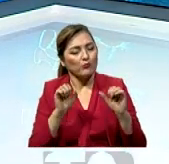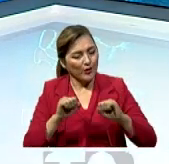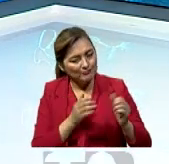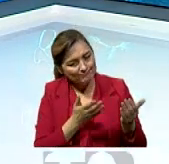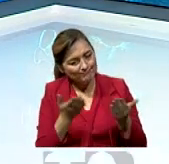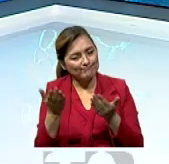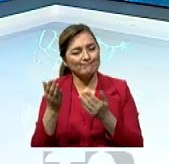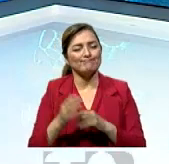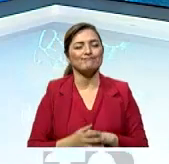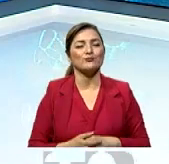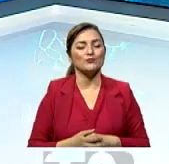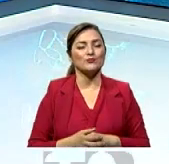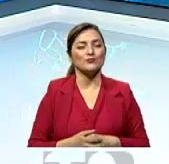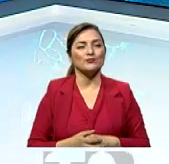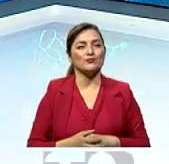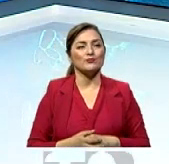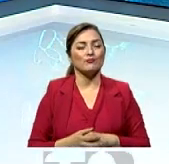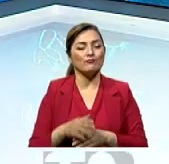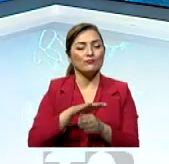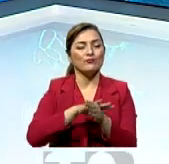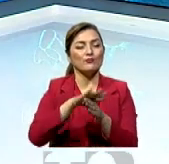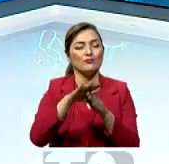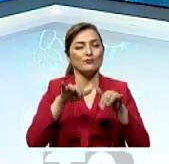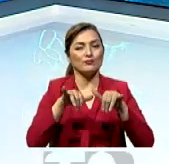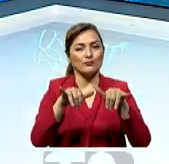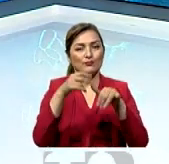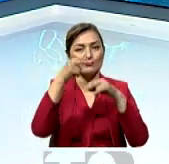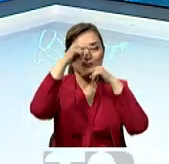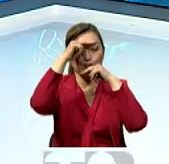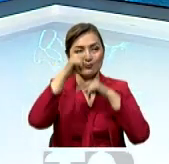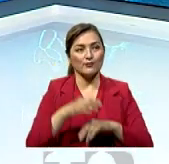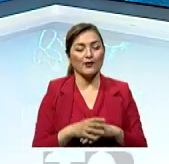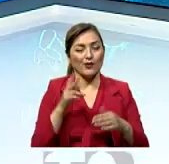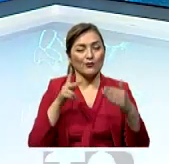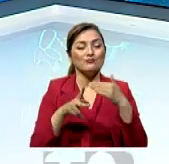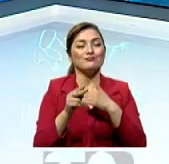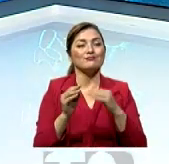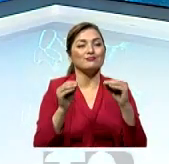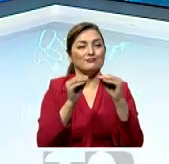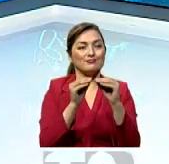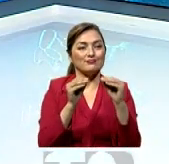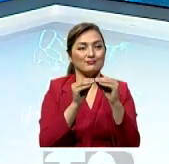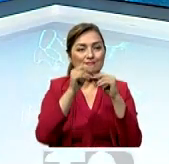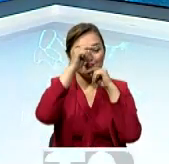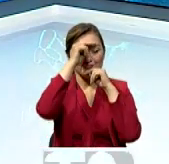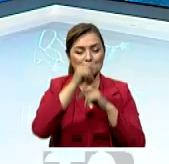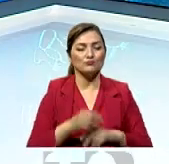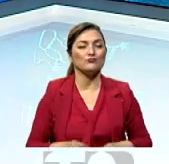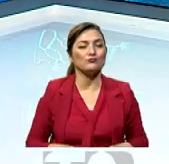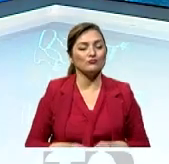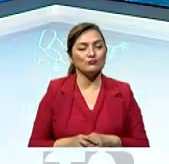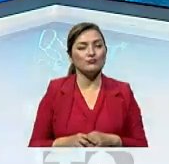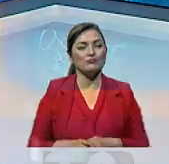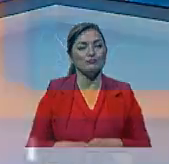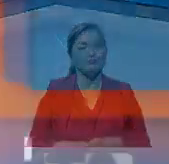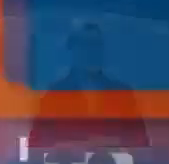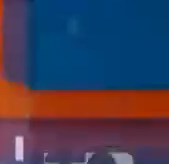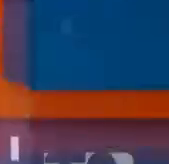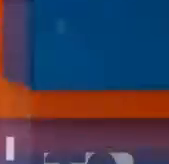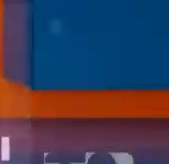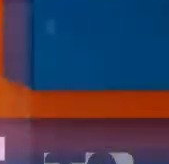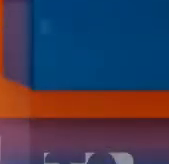hacerlo. Ahora les invito para que continúen junto a nosotros. Vamos a una pausa, pero al regresar, más noticias.